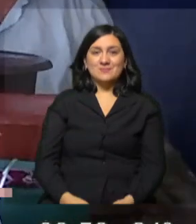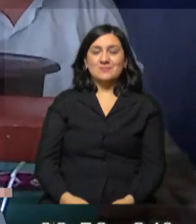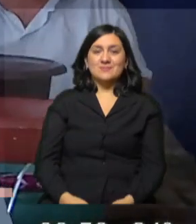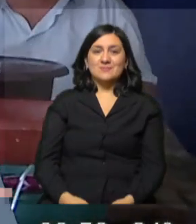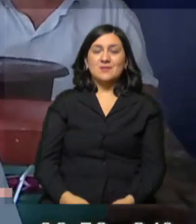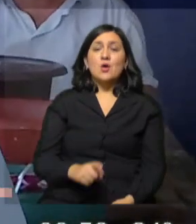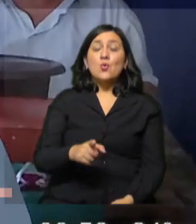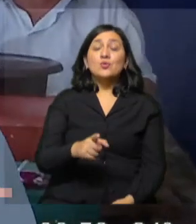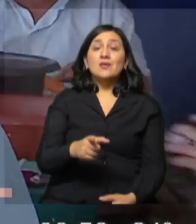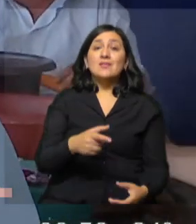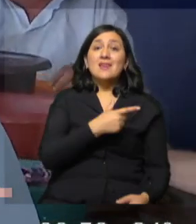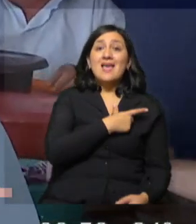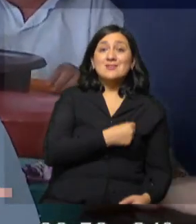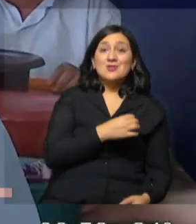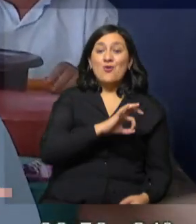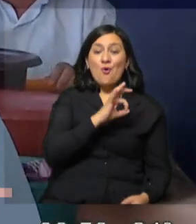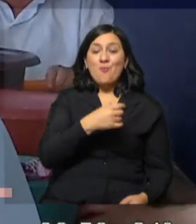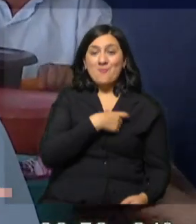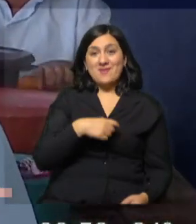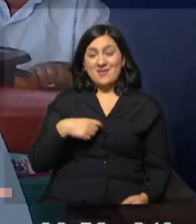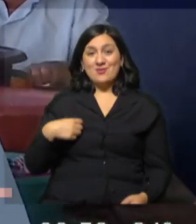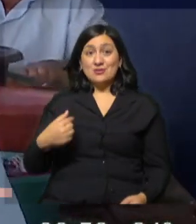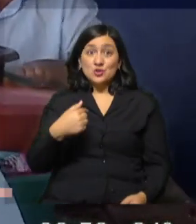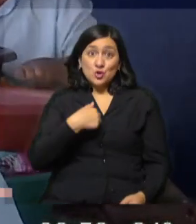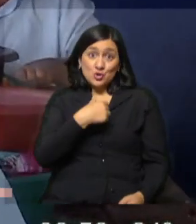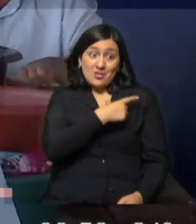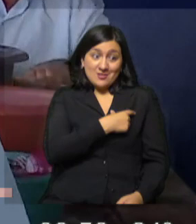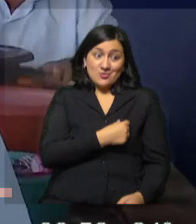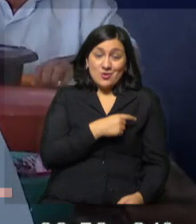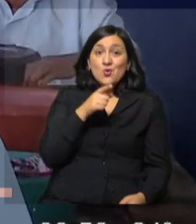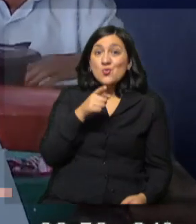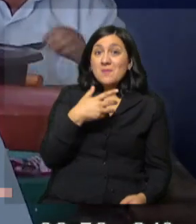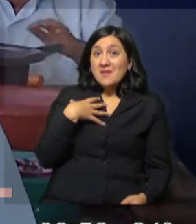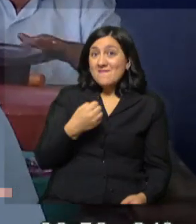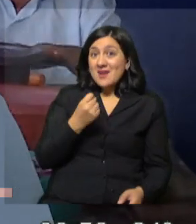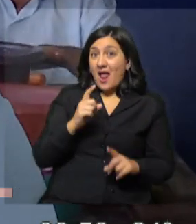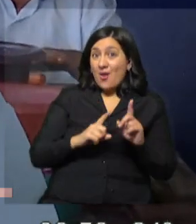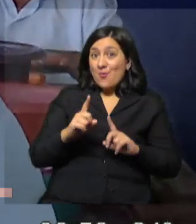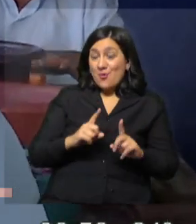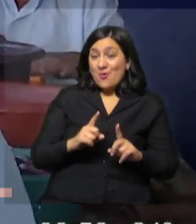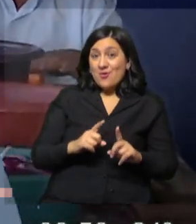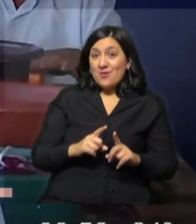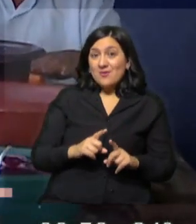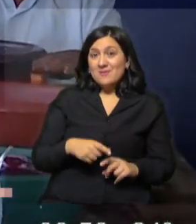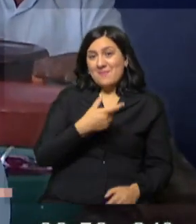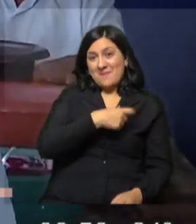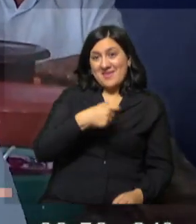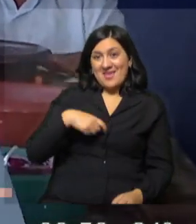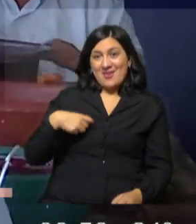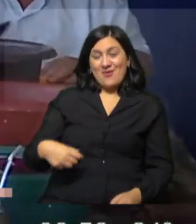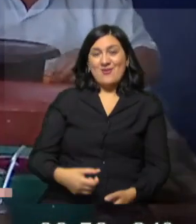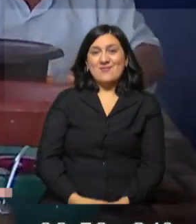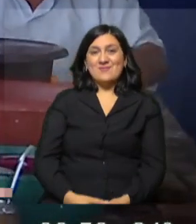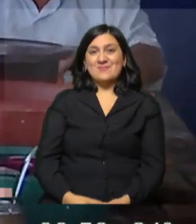qué cuadro es, Julio? Porque allá en el estudio estamos empatados. Yo soy de Nacional acá, ¿usted tiene alguna preferencia por alguno de los dos grandes o no? Peñarol, ahí está.